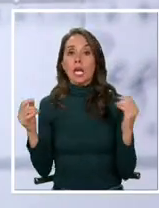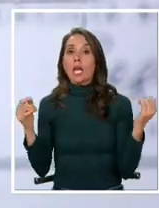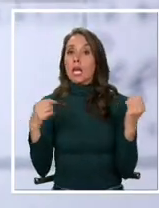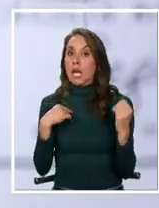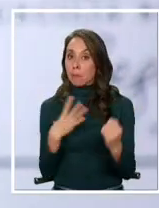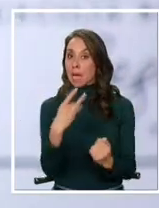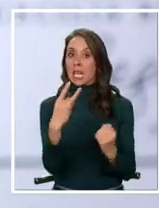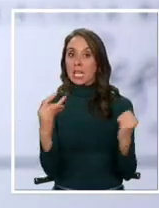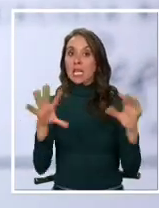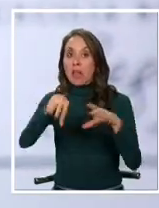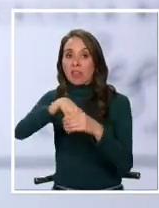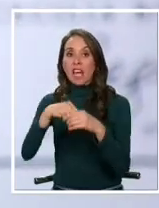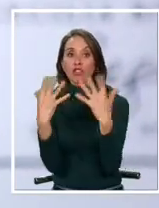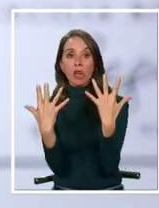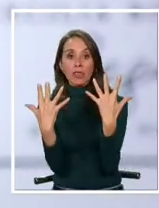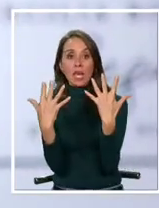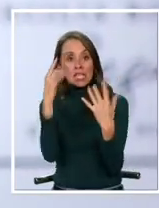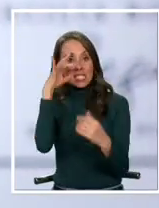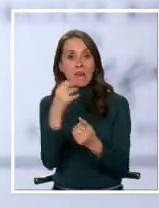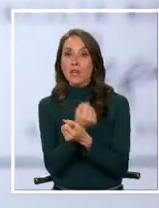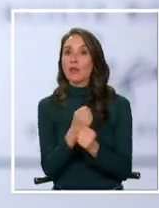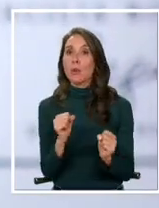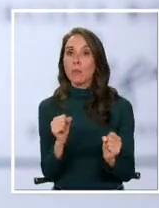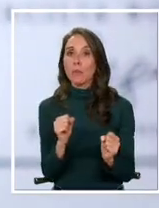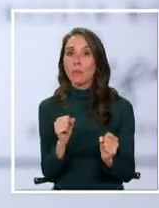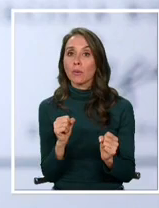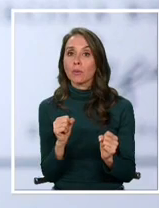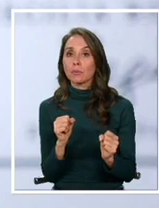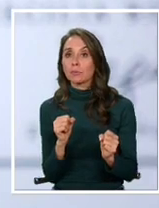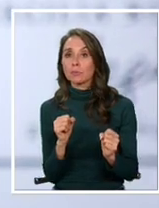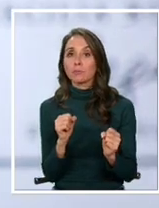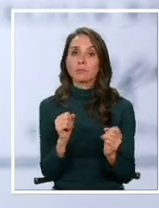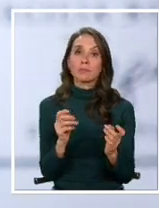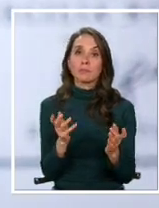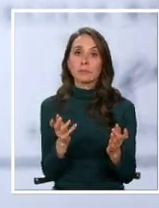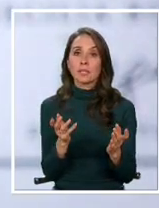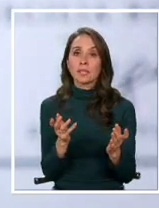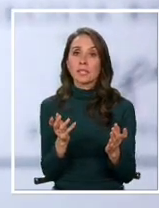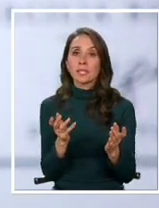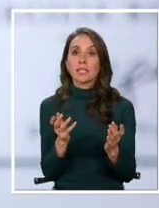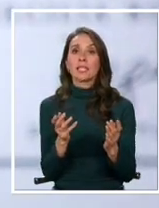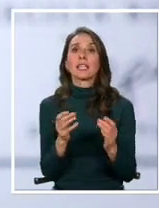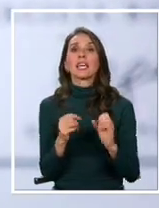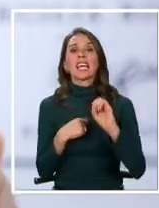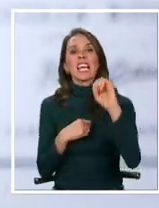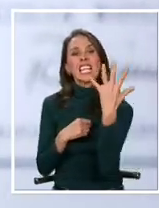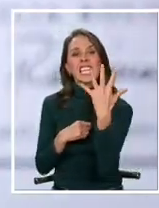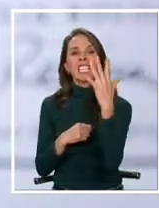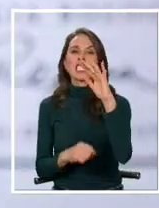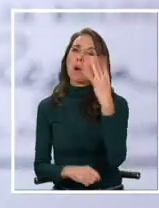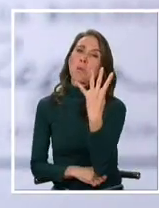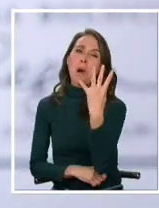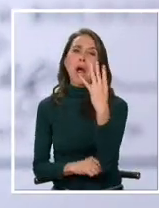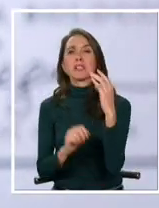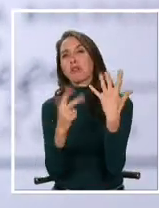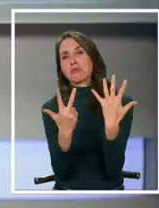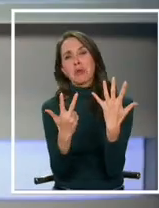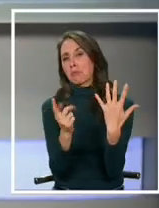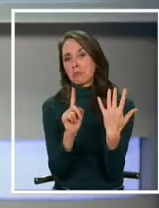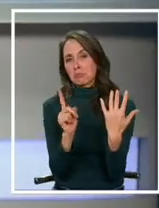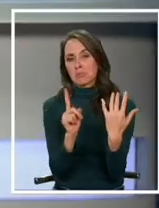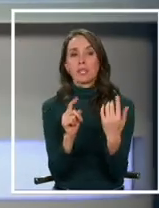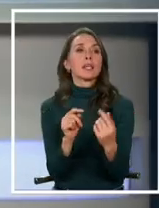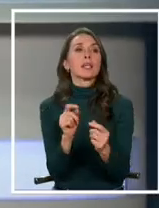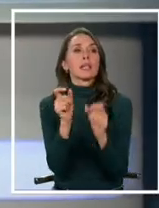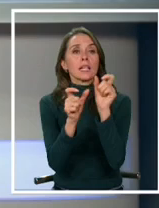10 yo sabía que no había posibilidad de de quedar quinta cuarta octava